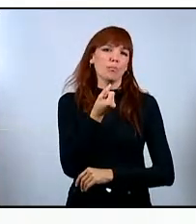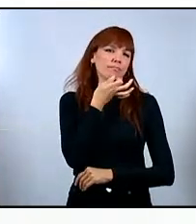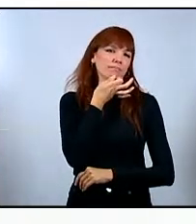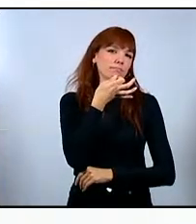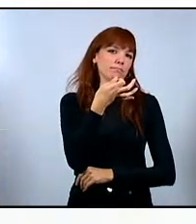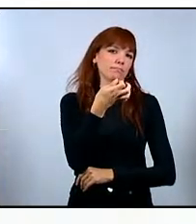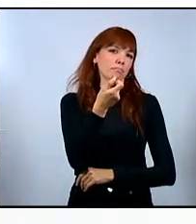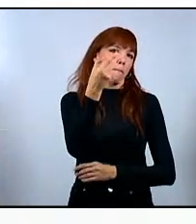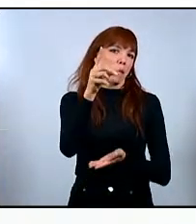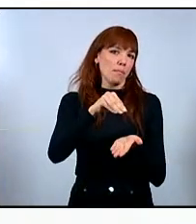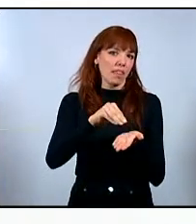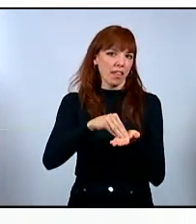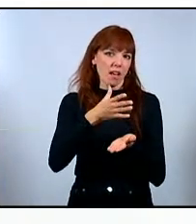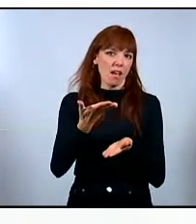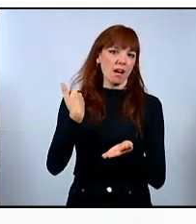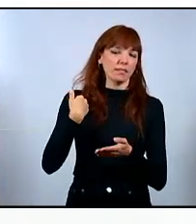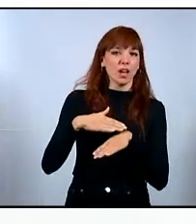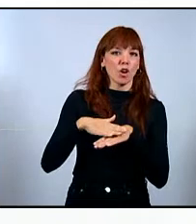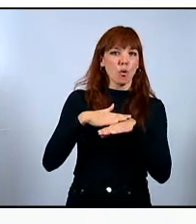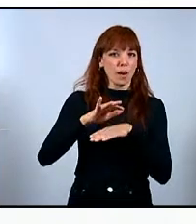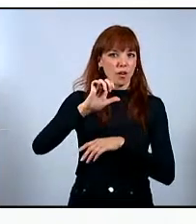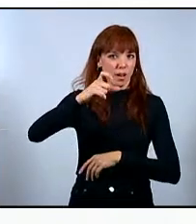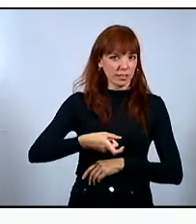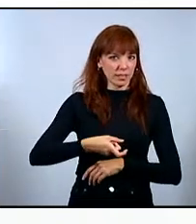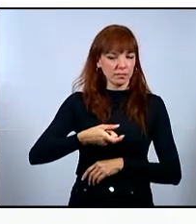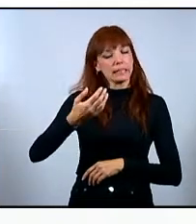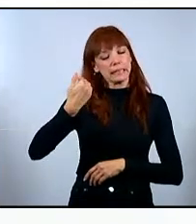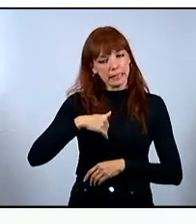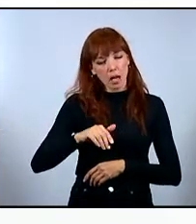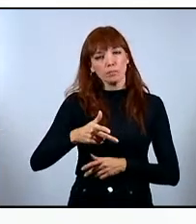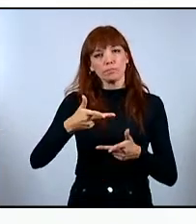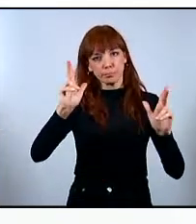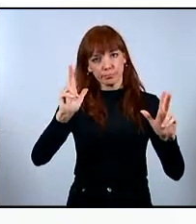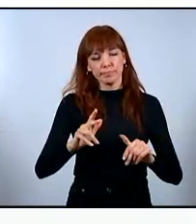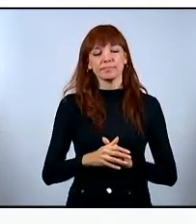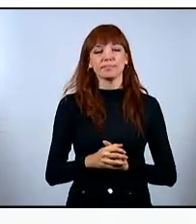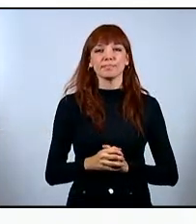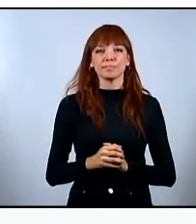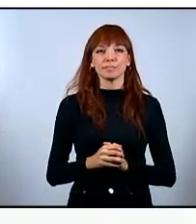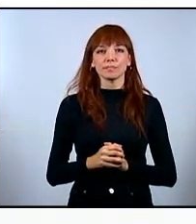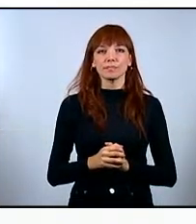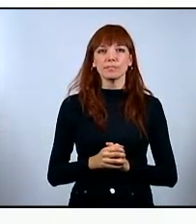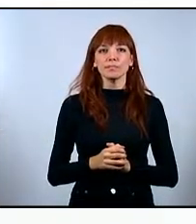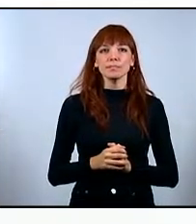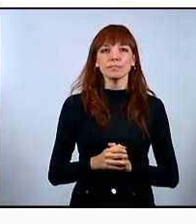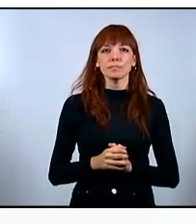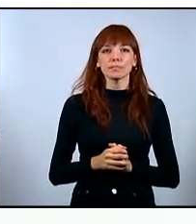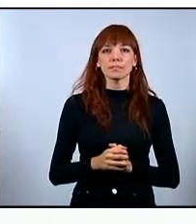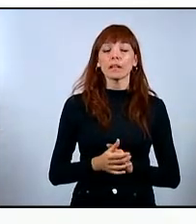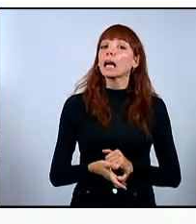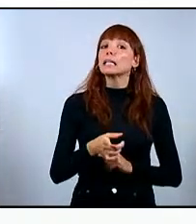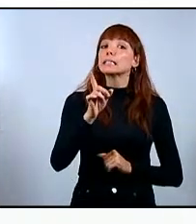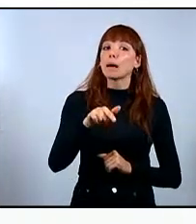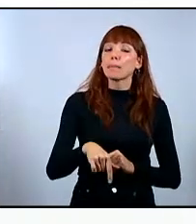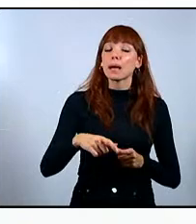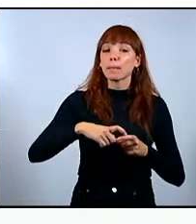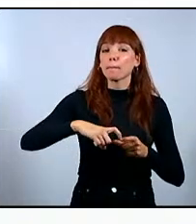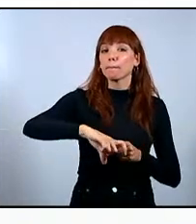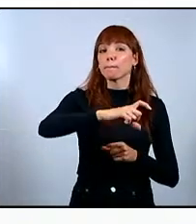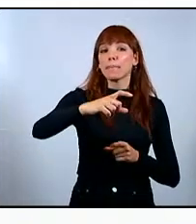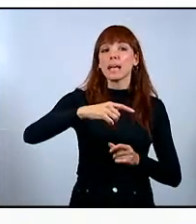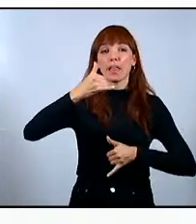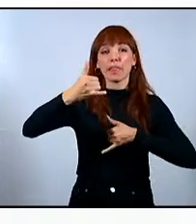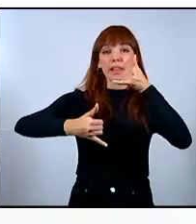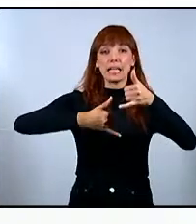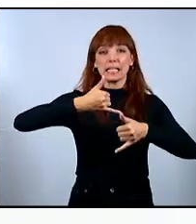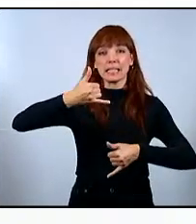por el anterior Ejecutivo. Hemos dado luz verde, además, a la construcción de una vía ciclista interurbana y de acerado